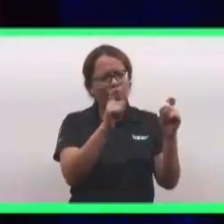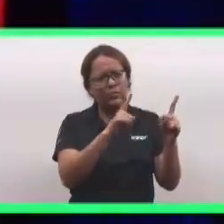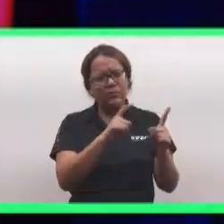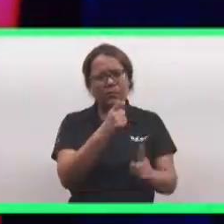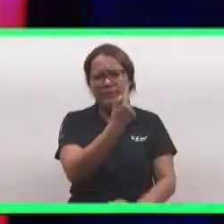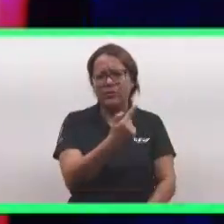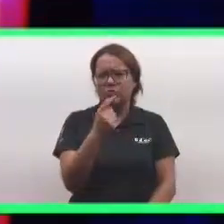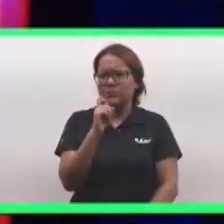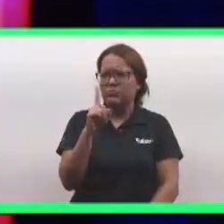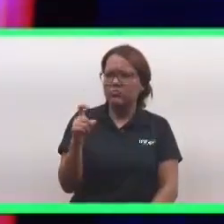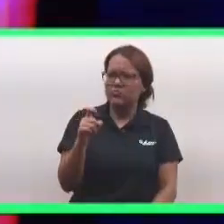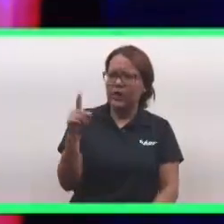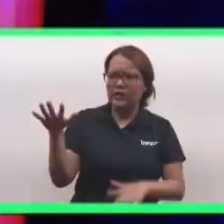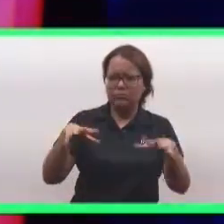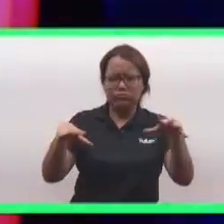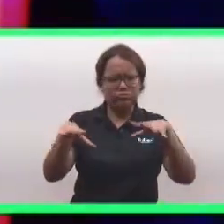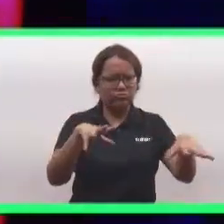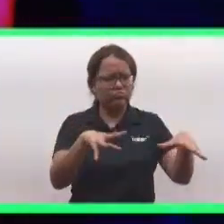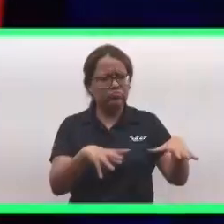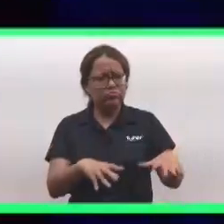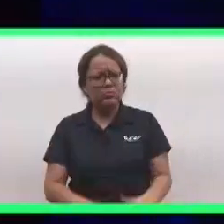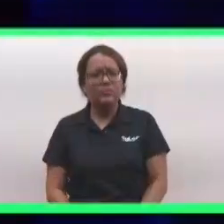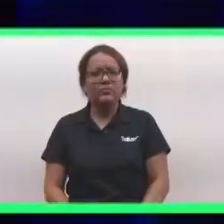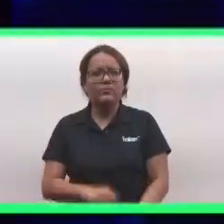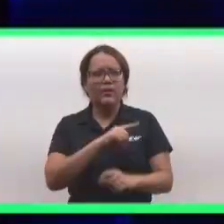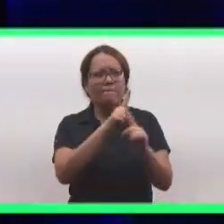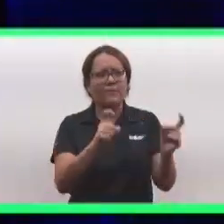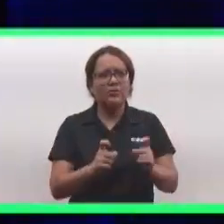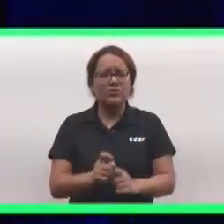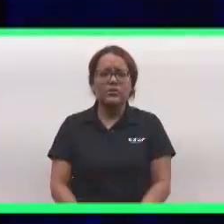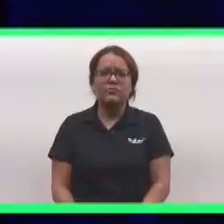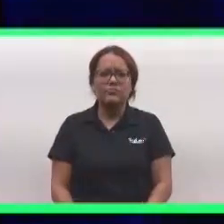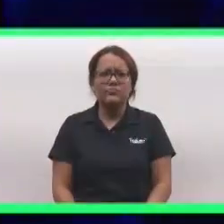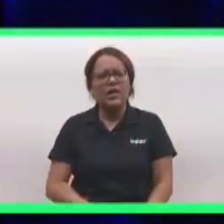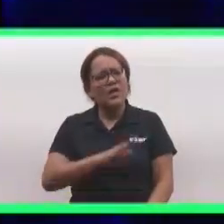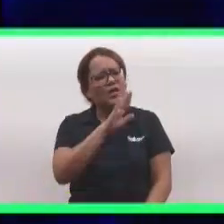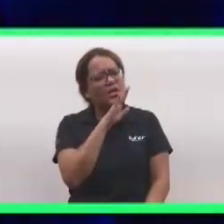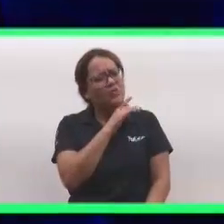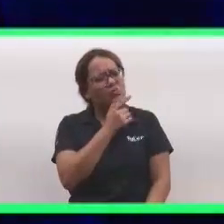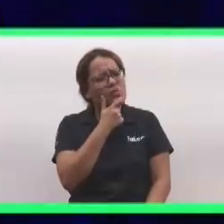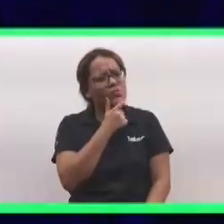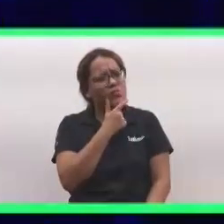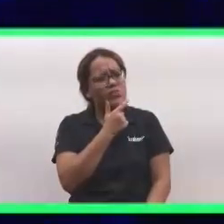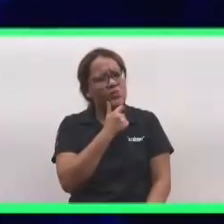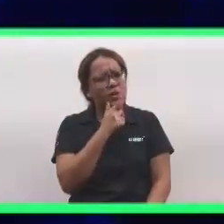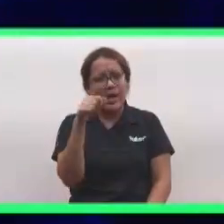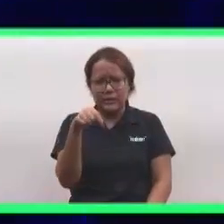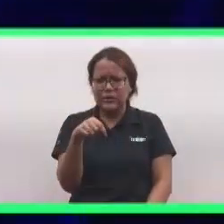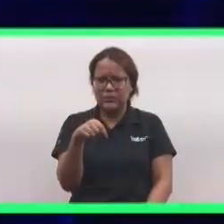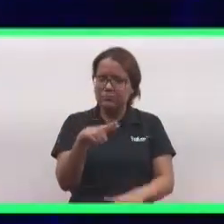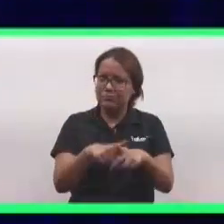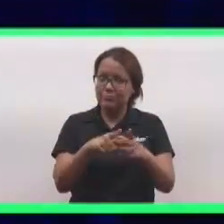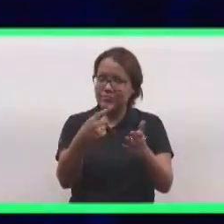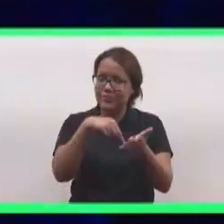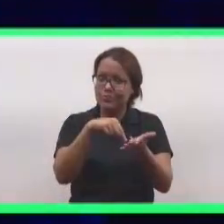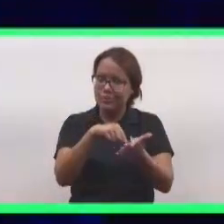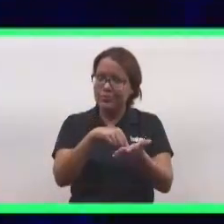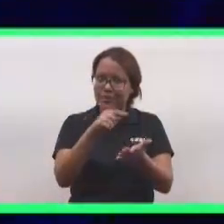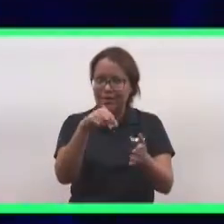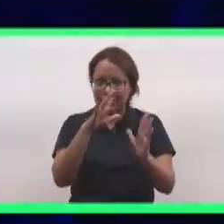o del Oriente, del Occidente, ¿dónde o en qué iglesia no hay un miembro que haya conocido a Cristo en esta? Es un